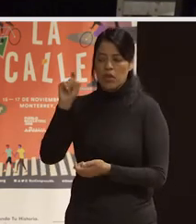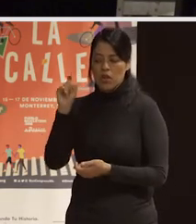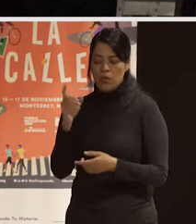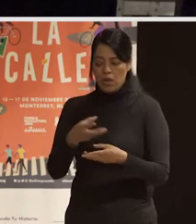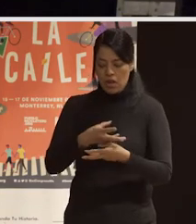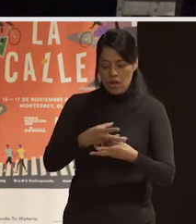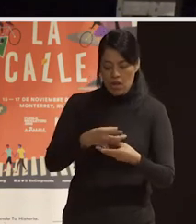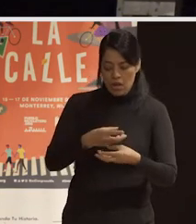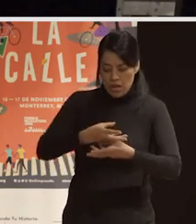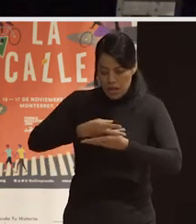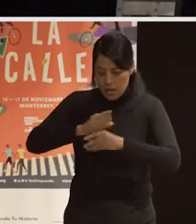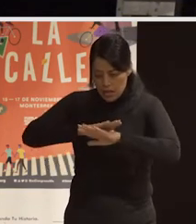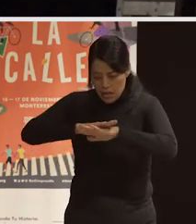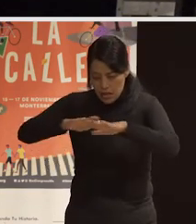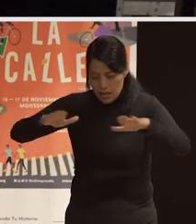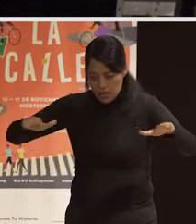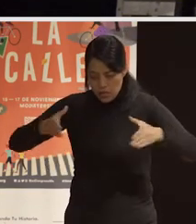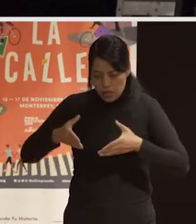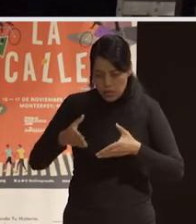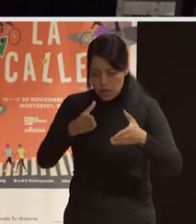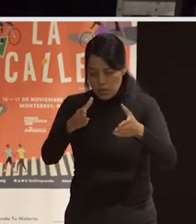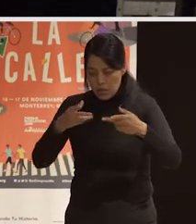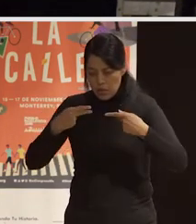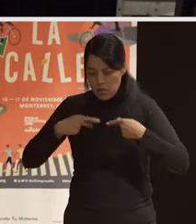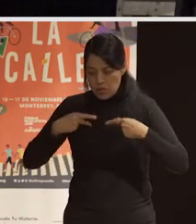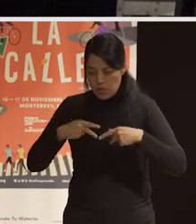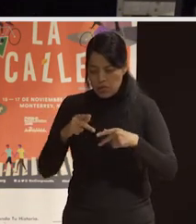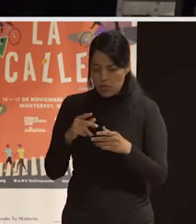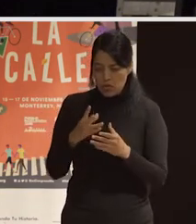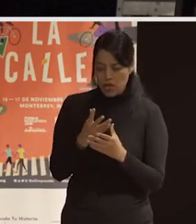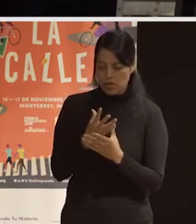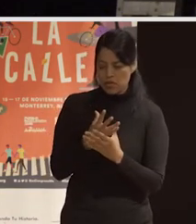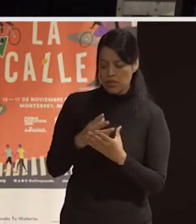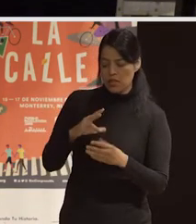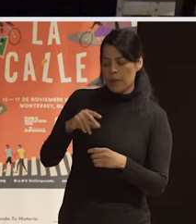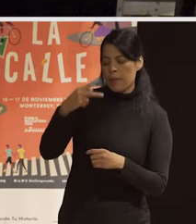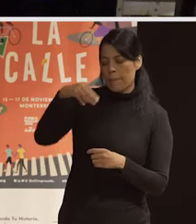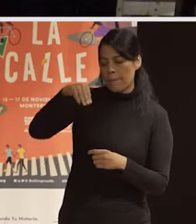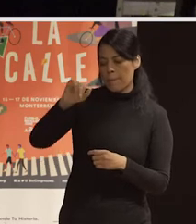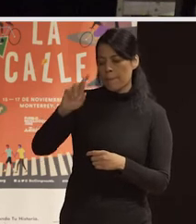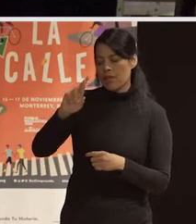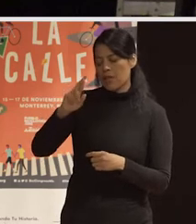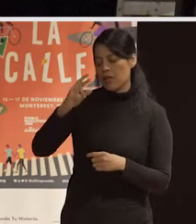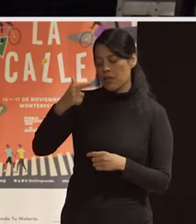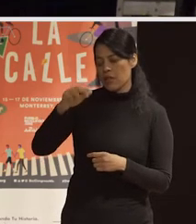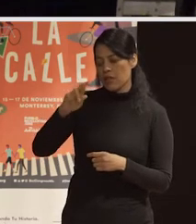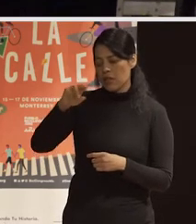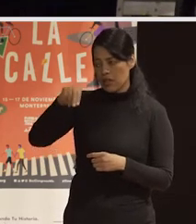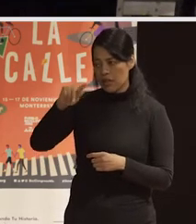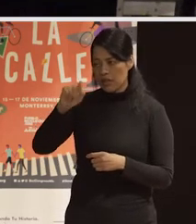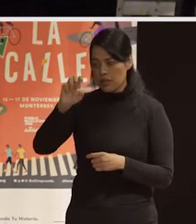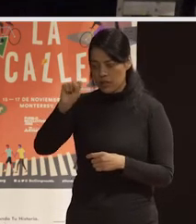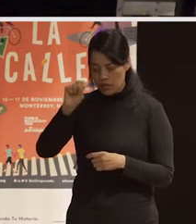por donde vienen pasando los migrantes verdad y allá cada vez que empiecen una plática ellos dicen algo así que